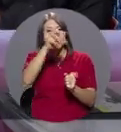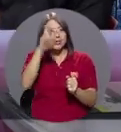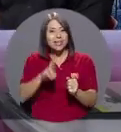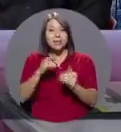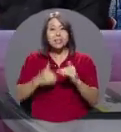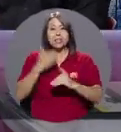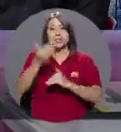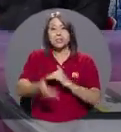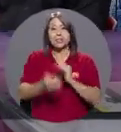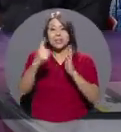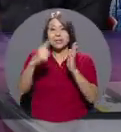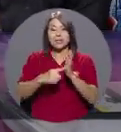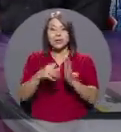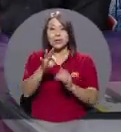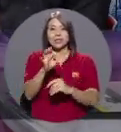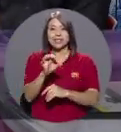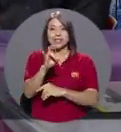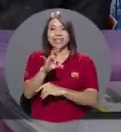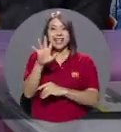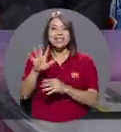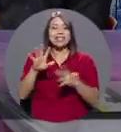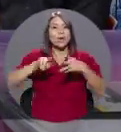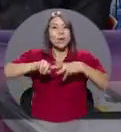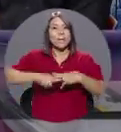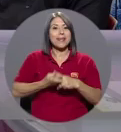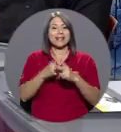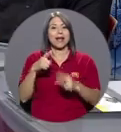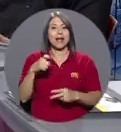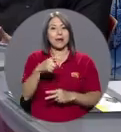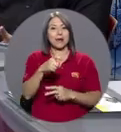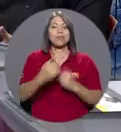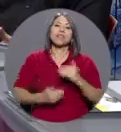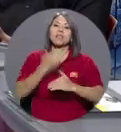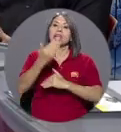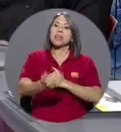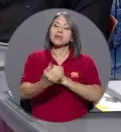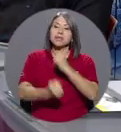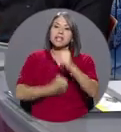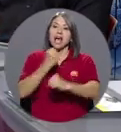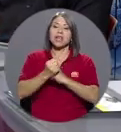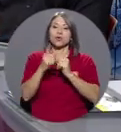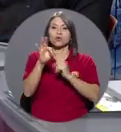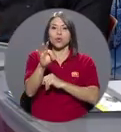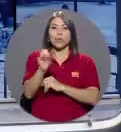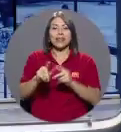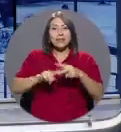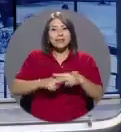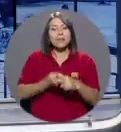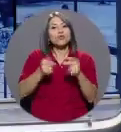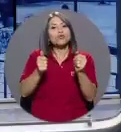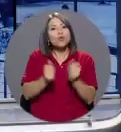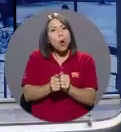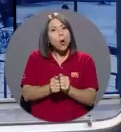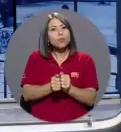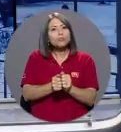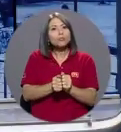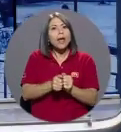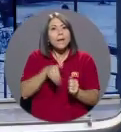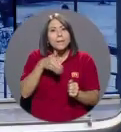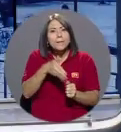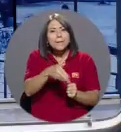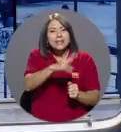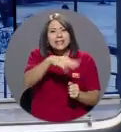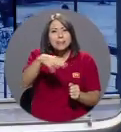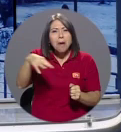Posteriormente, en 1975, empiezan los cultivos de camarón. Y ya más adelante, en los años 90, empezamos con los cultivos de